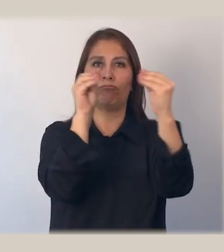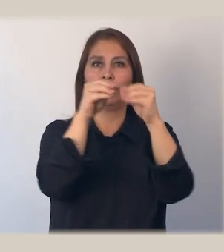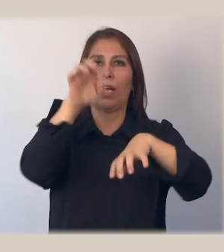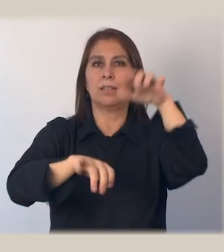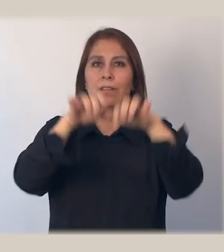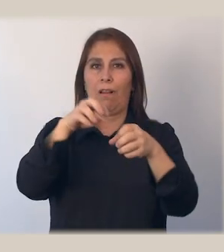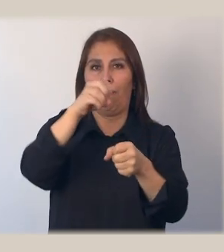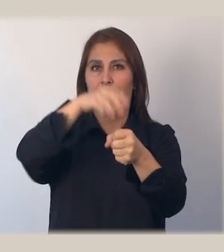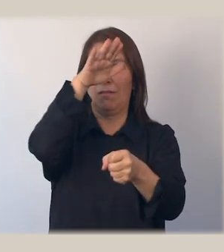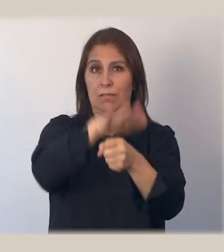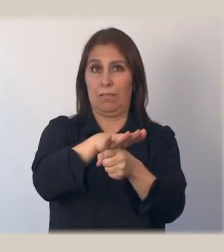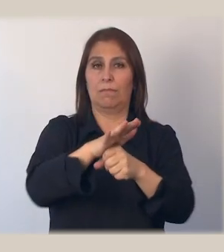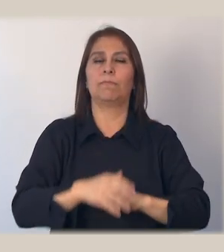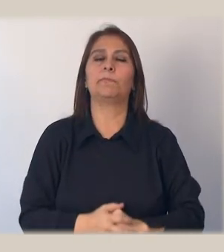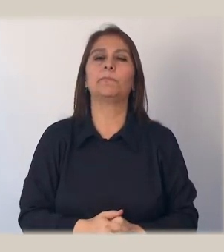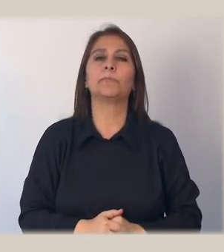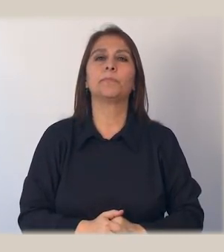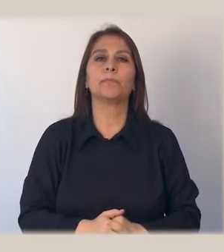Distrito.